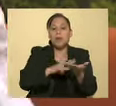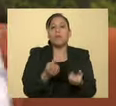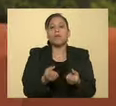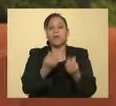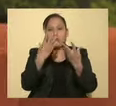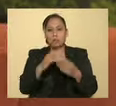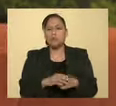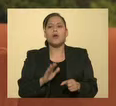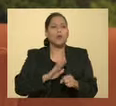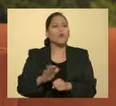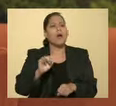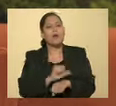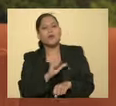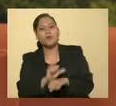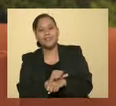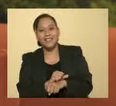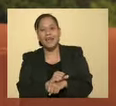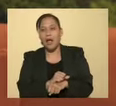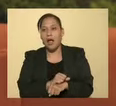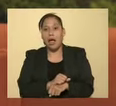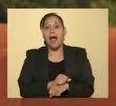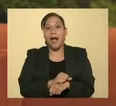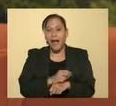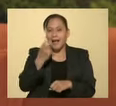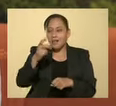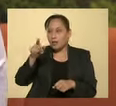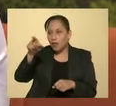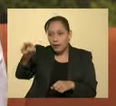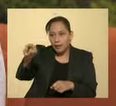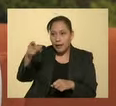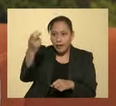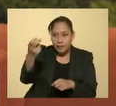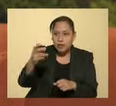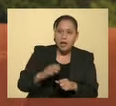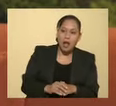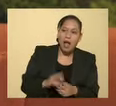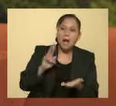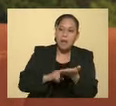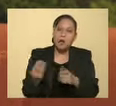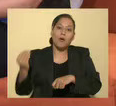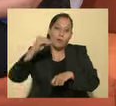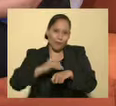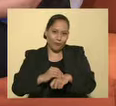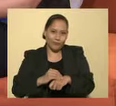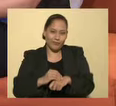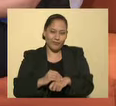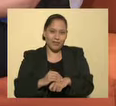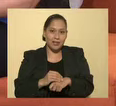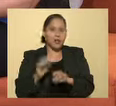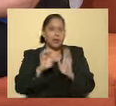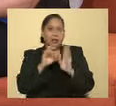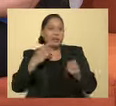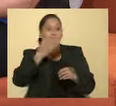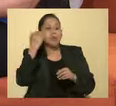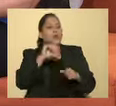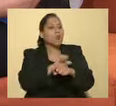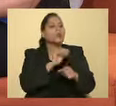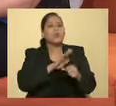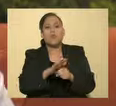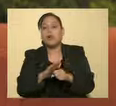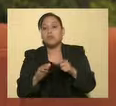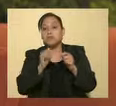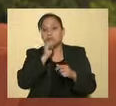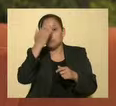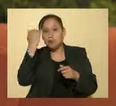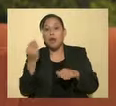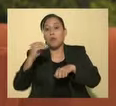saber de qué coche hablamos para que al compararlo se establezca un valor. ¿No? Entonces, no sabemos qué coche, no hay comparación, ¿cómo